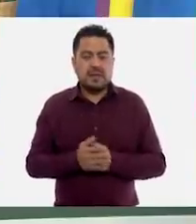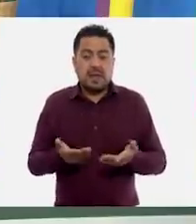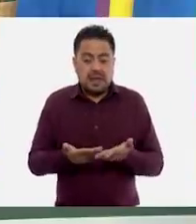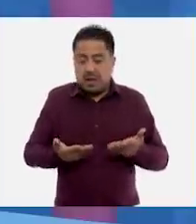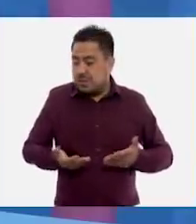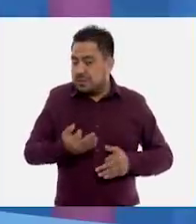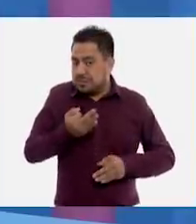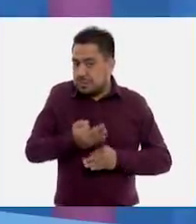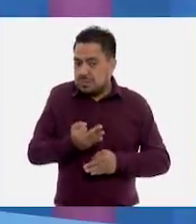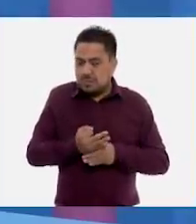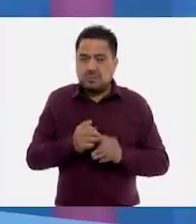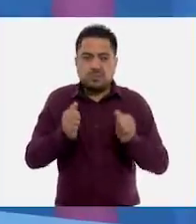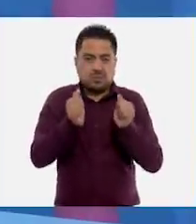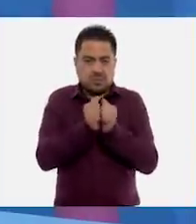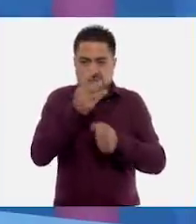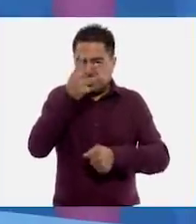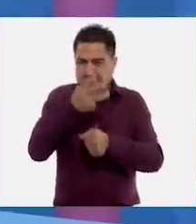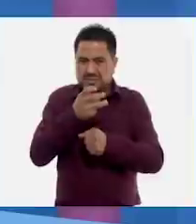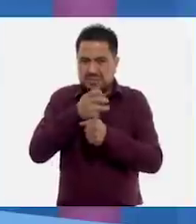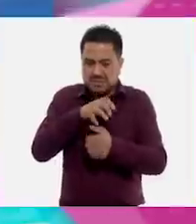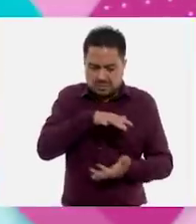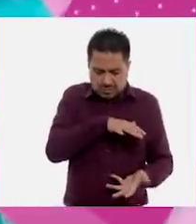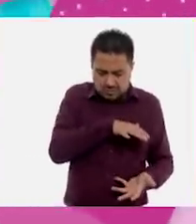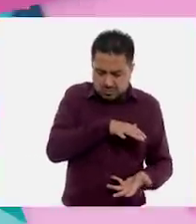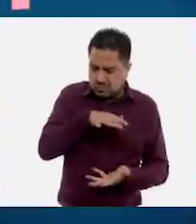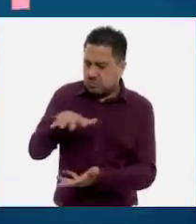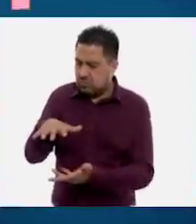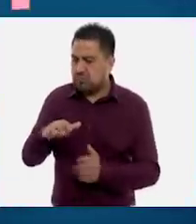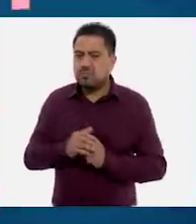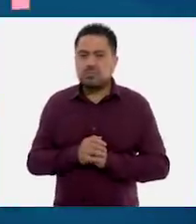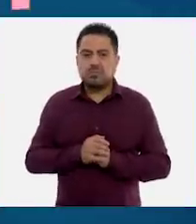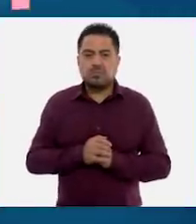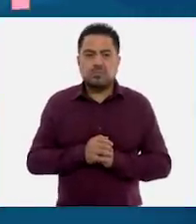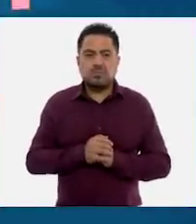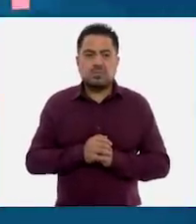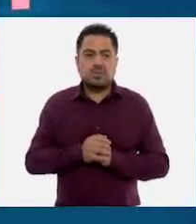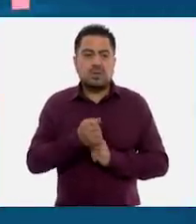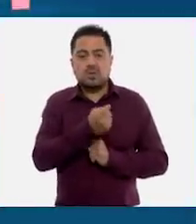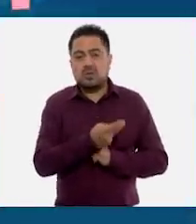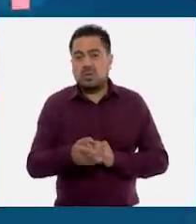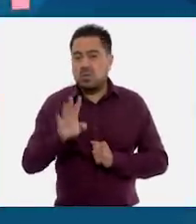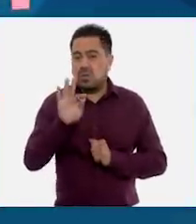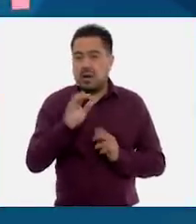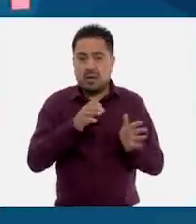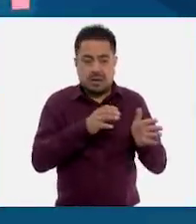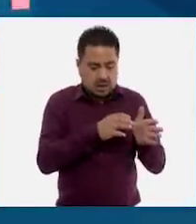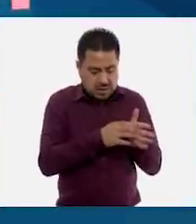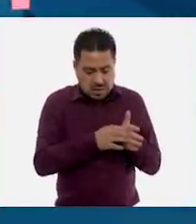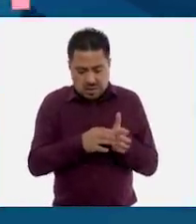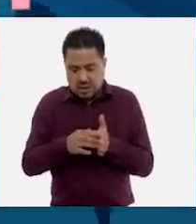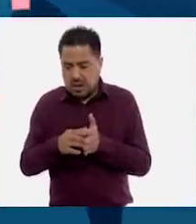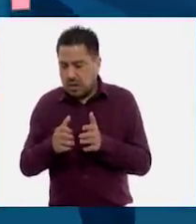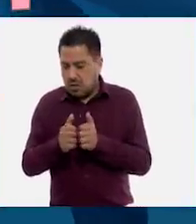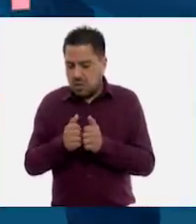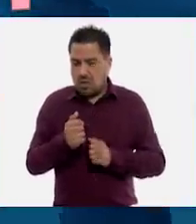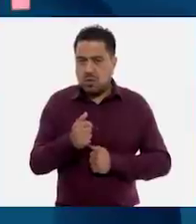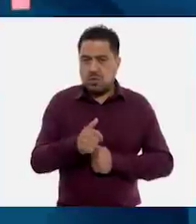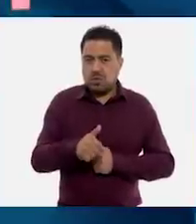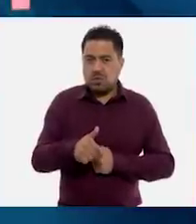Entonces, con la tercera entrega... Sí. Llenó 40 cajas con